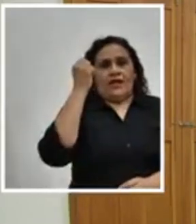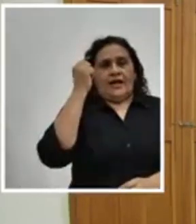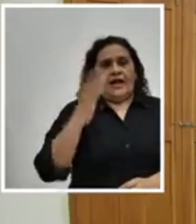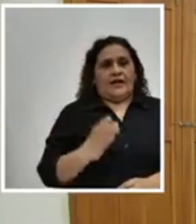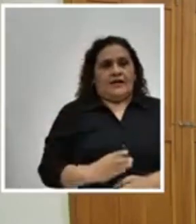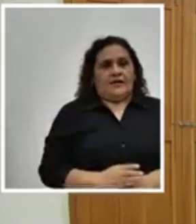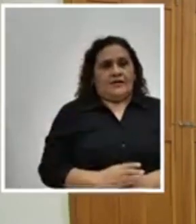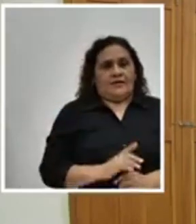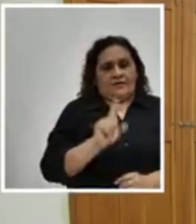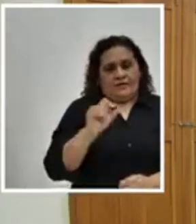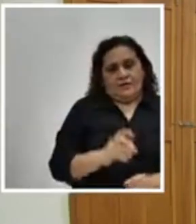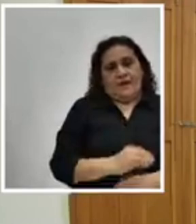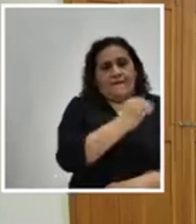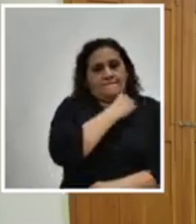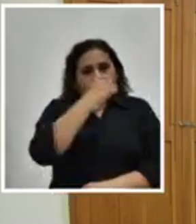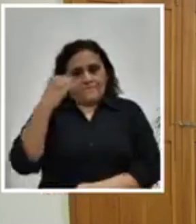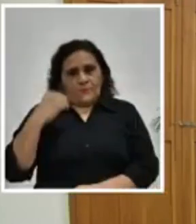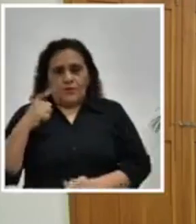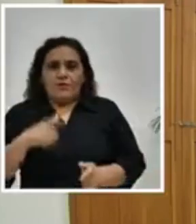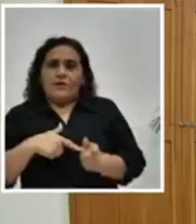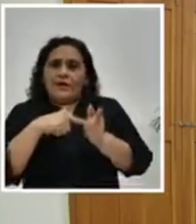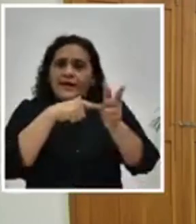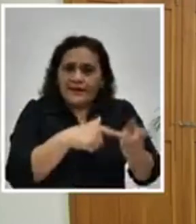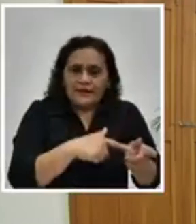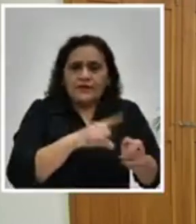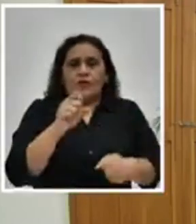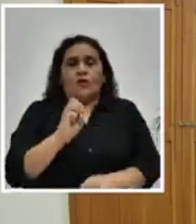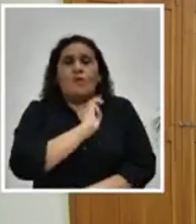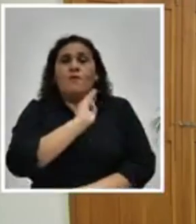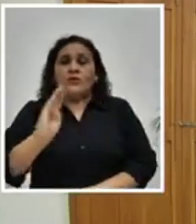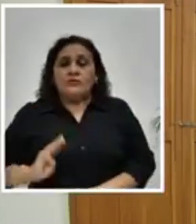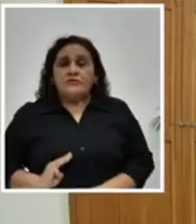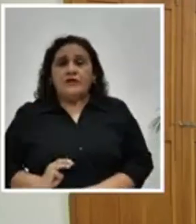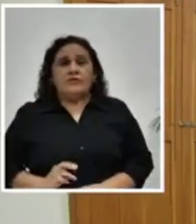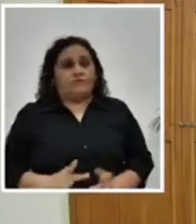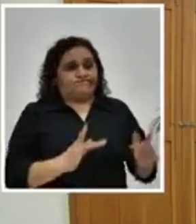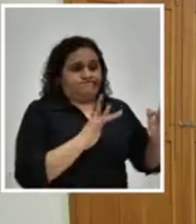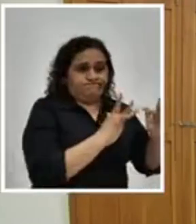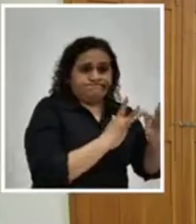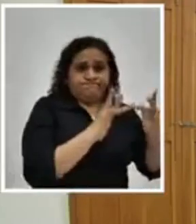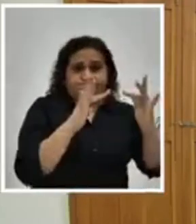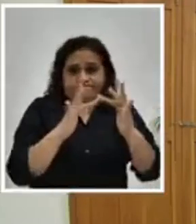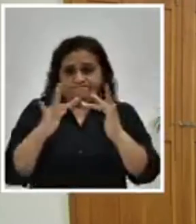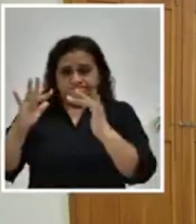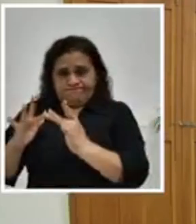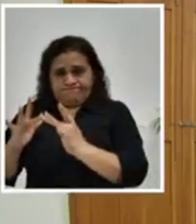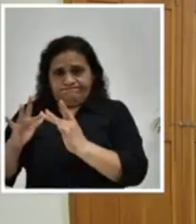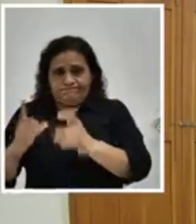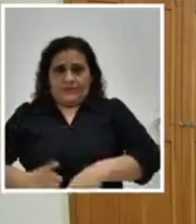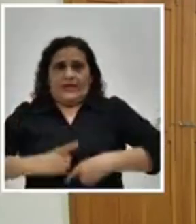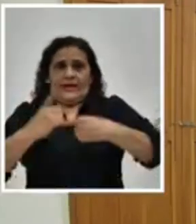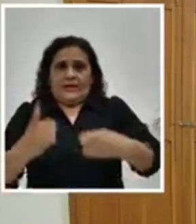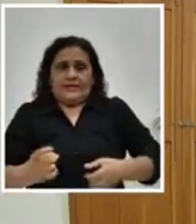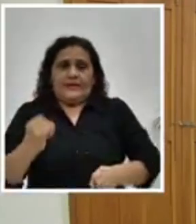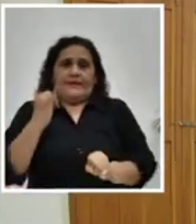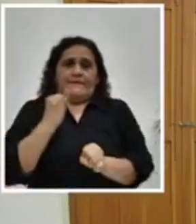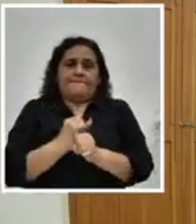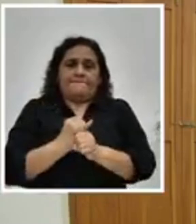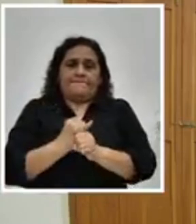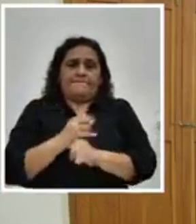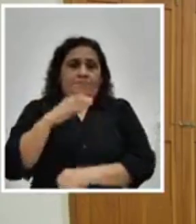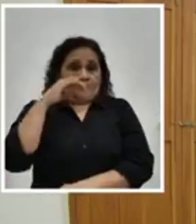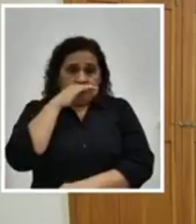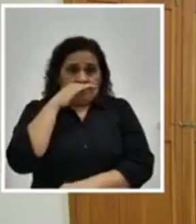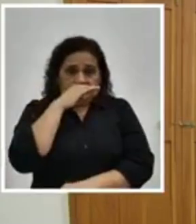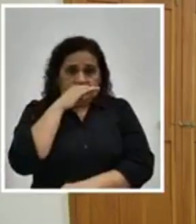se refrendó el compromiso de continuar siendo un municipio con conectividad al proveer internet gratuito en